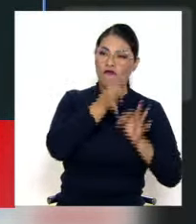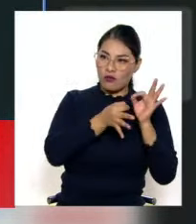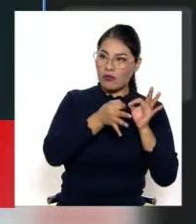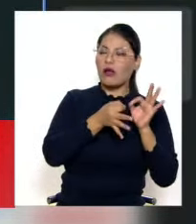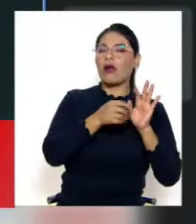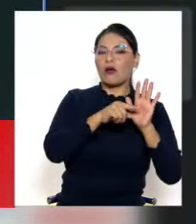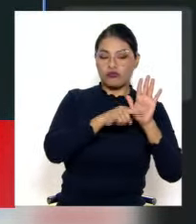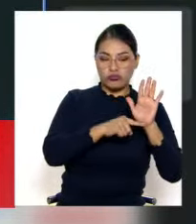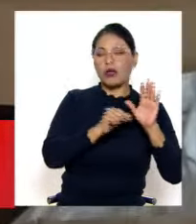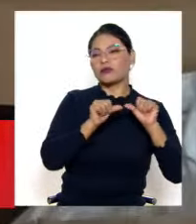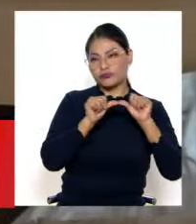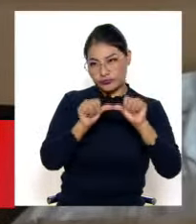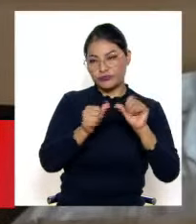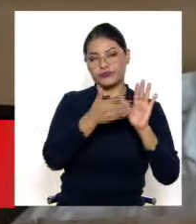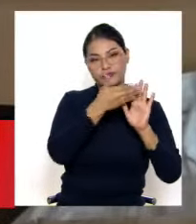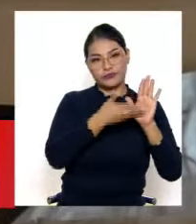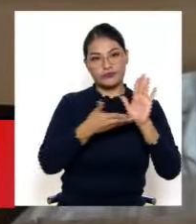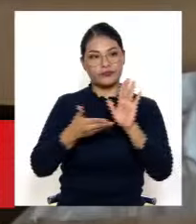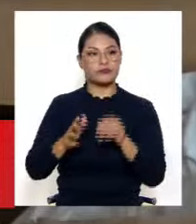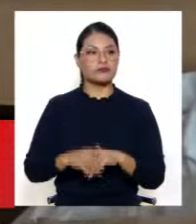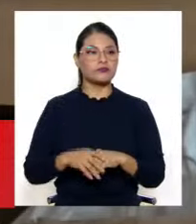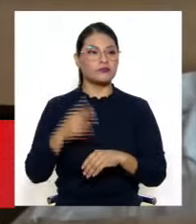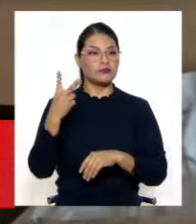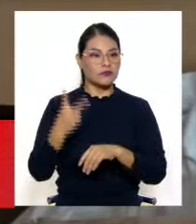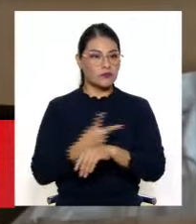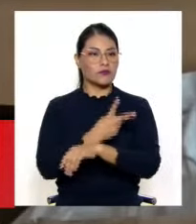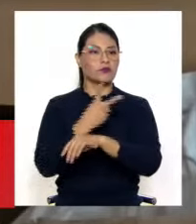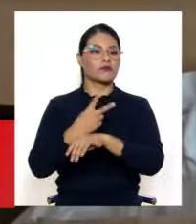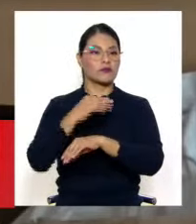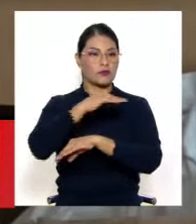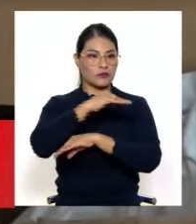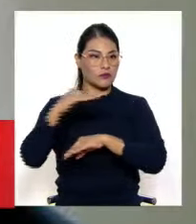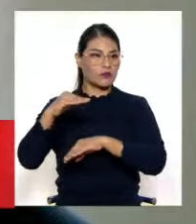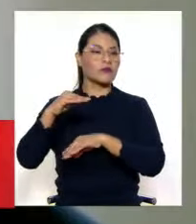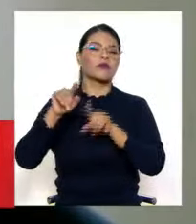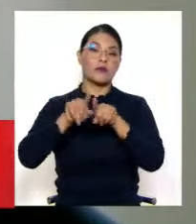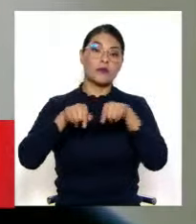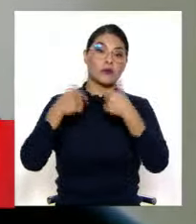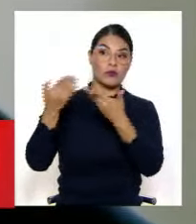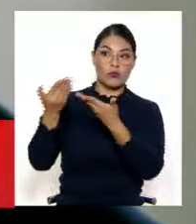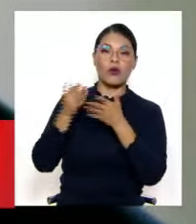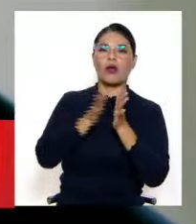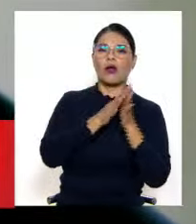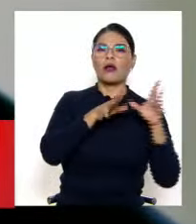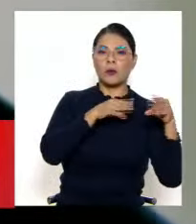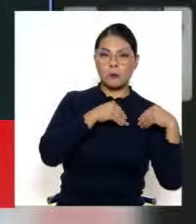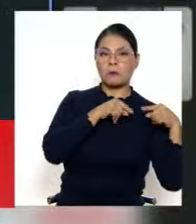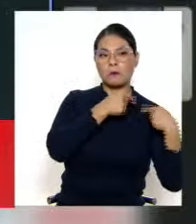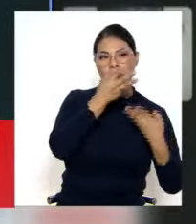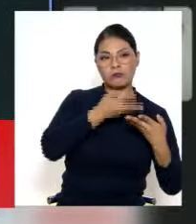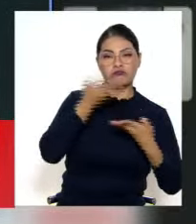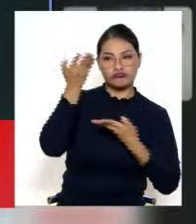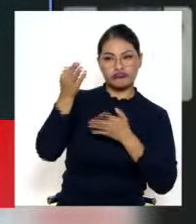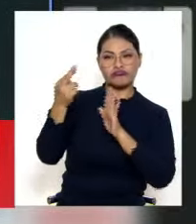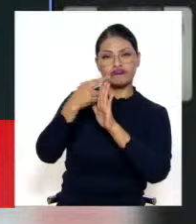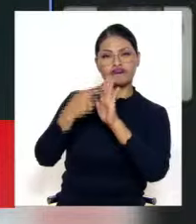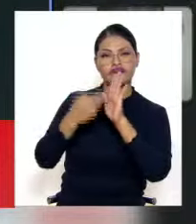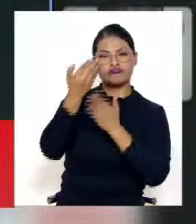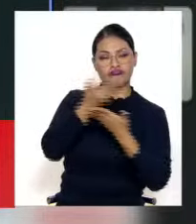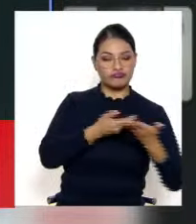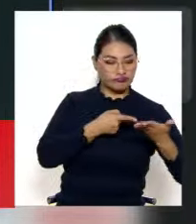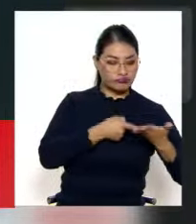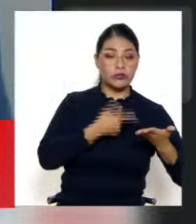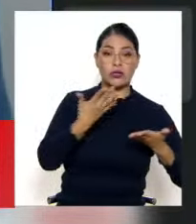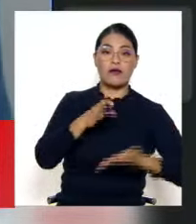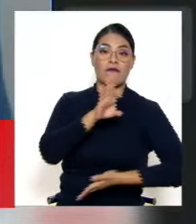con la resolución tras más de 2 horas y media el magistrado aceptó el pedido fiscal y dio cuenta de su resolución